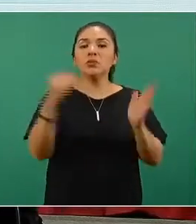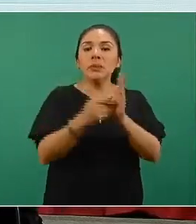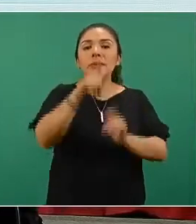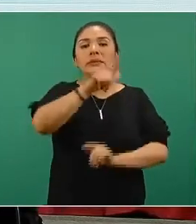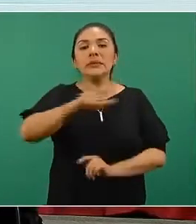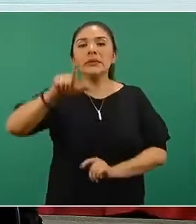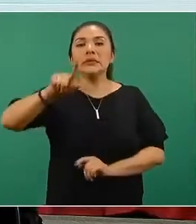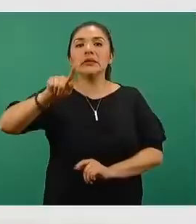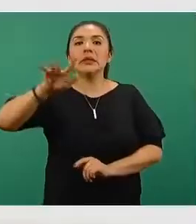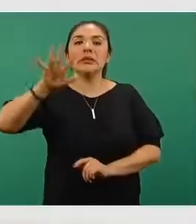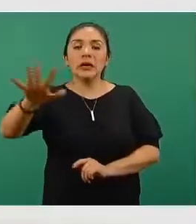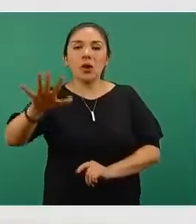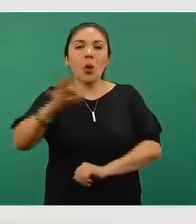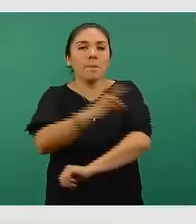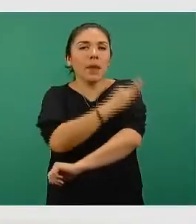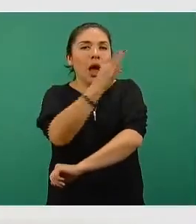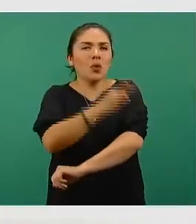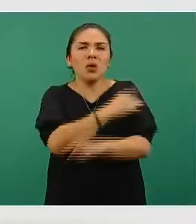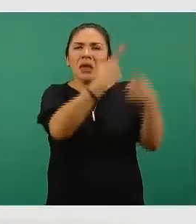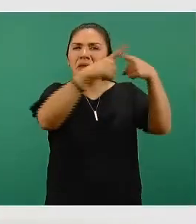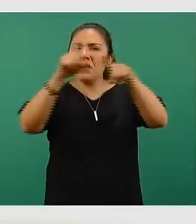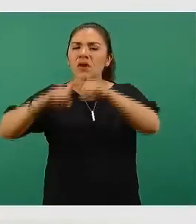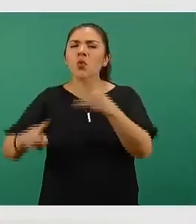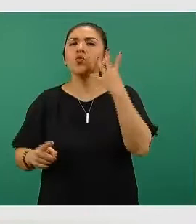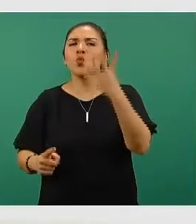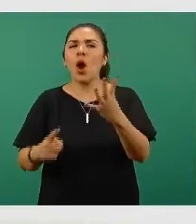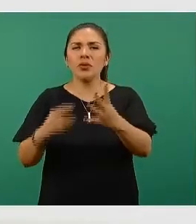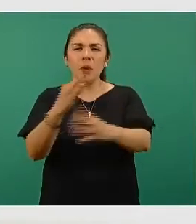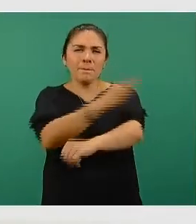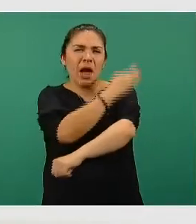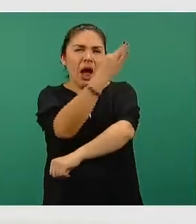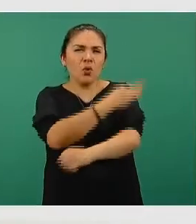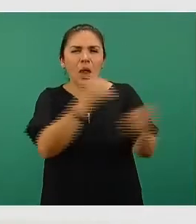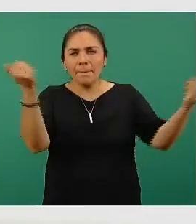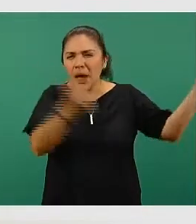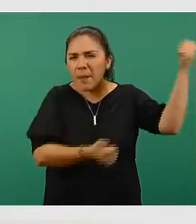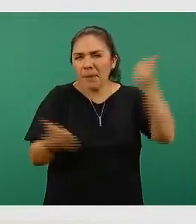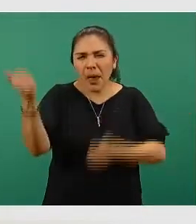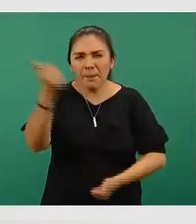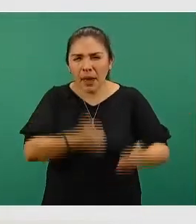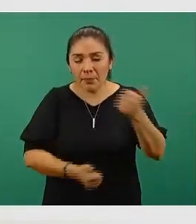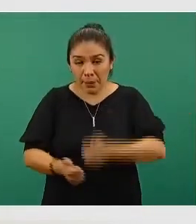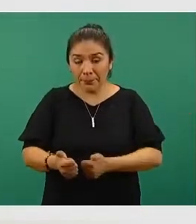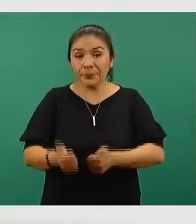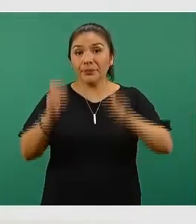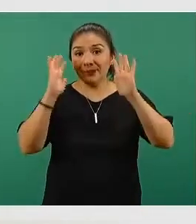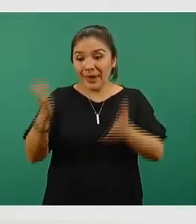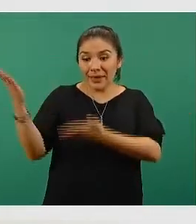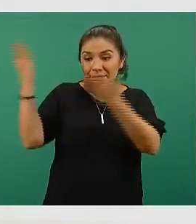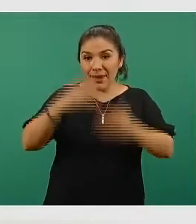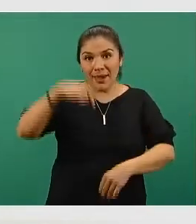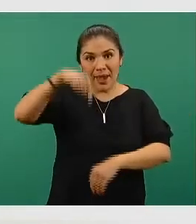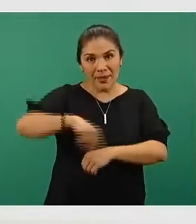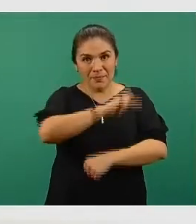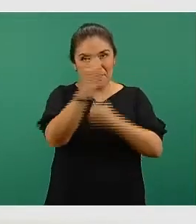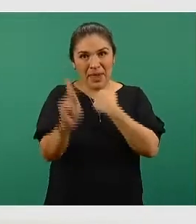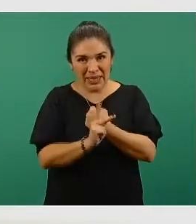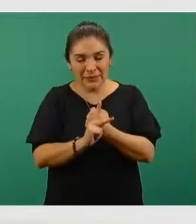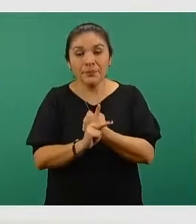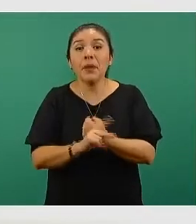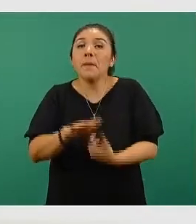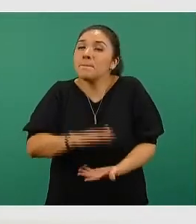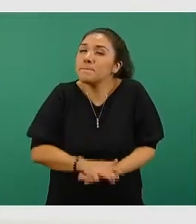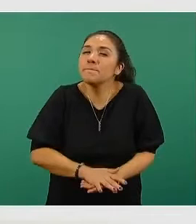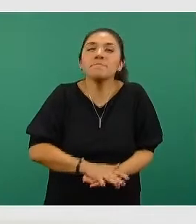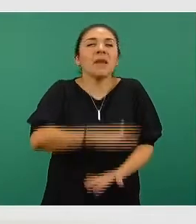4.691.775 dosis de las diferentes o de 4 opciones de vacuna que hemos recibido, que han llegado a nuestro país. La